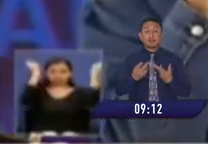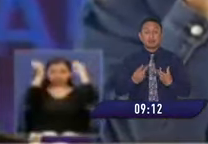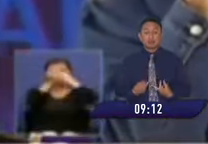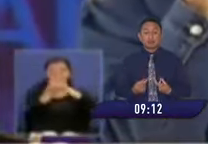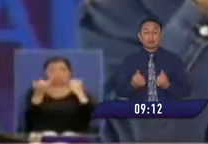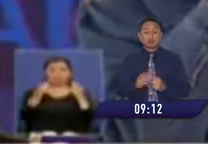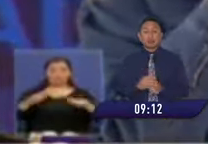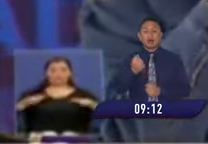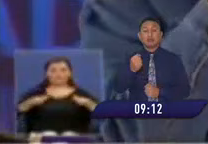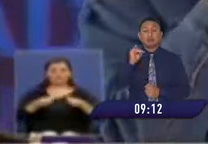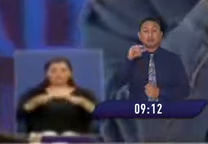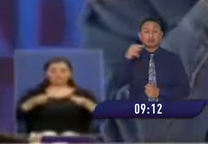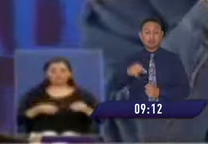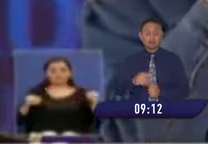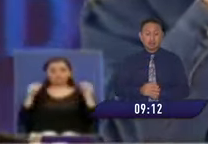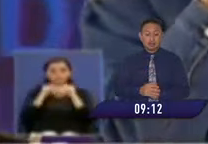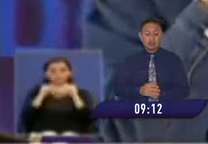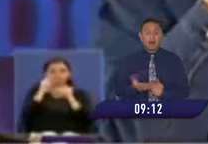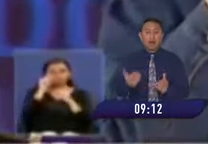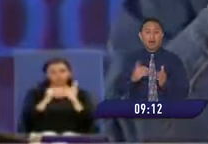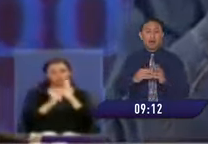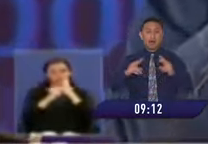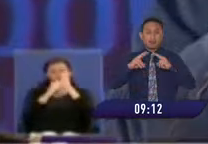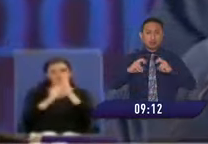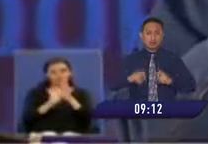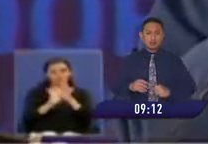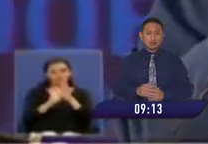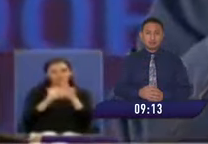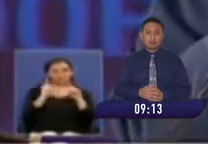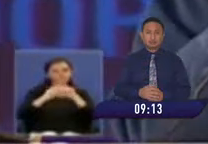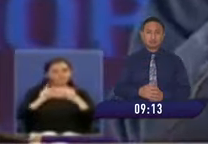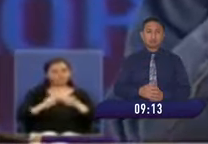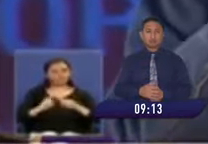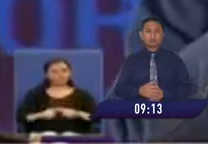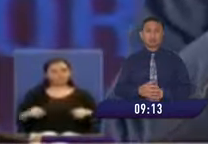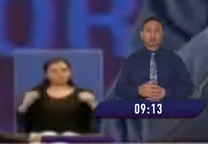caso Singe, que volvió a investigación previa. Informó Sara Naranjo.